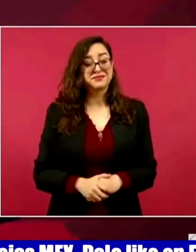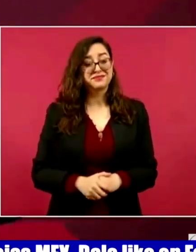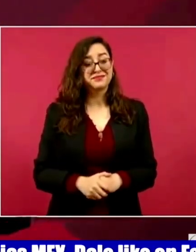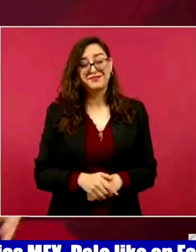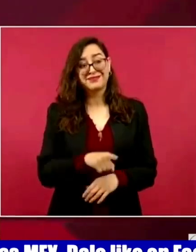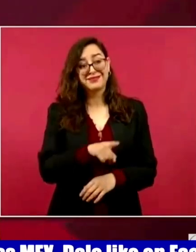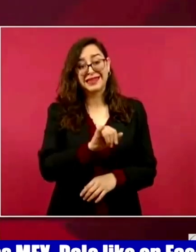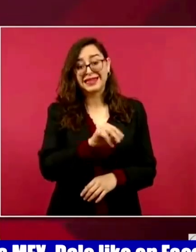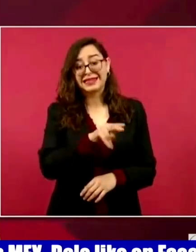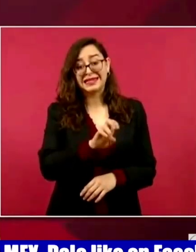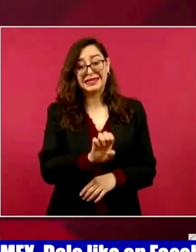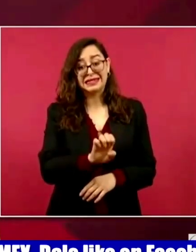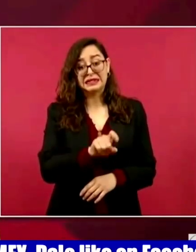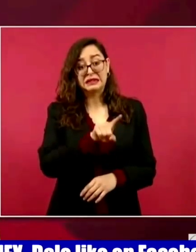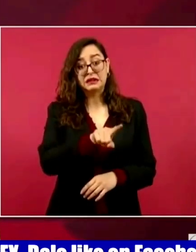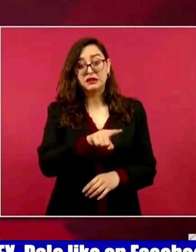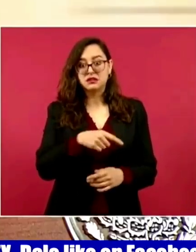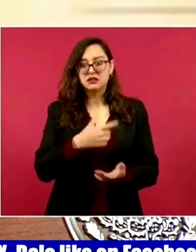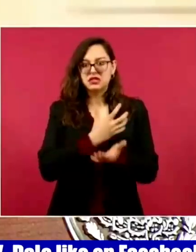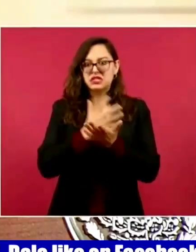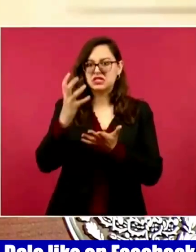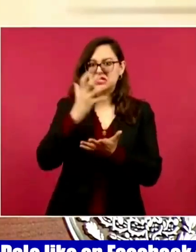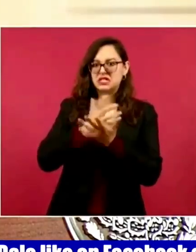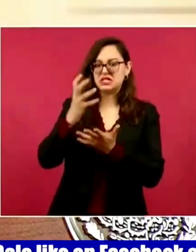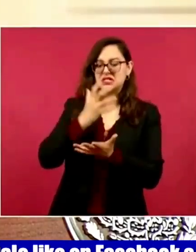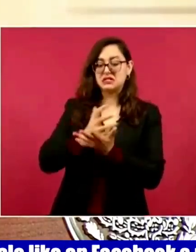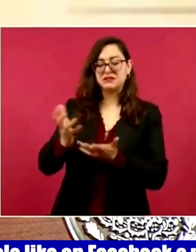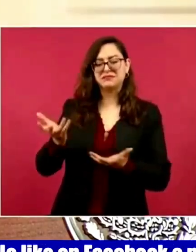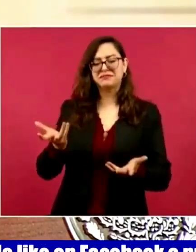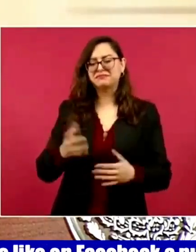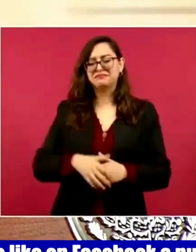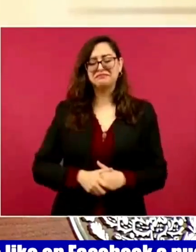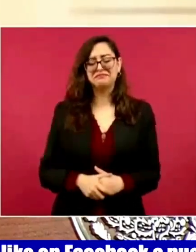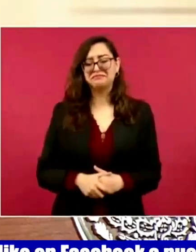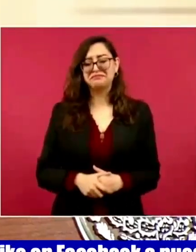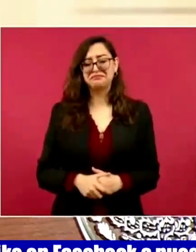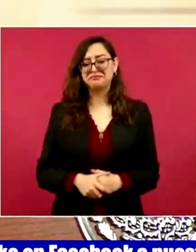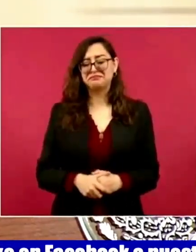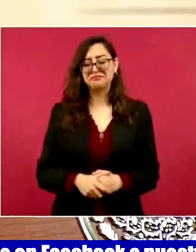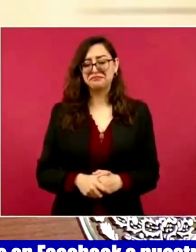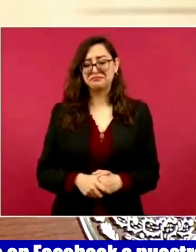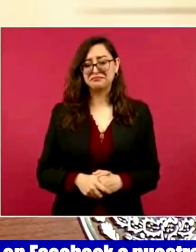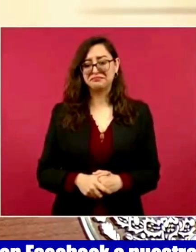Presidente, ya yo tuvo... creo que en la